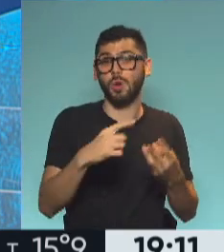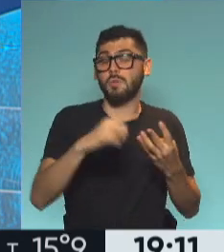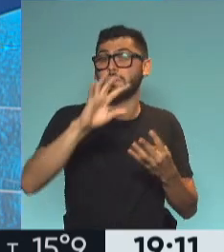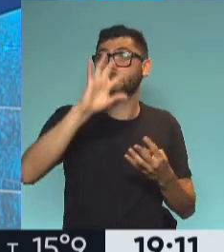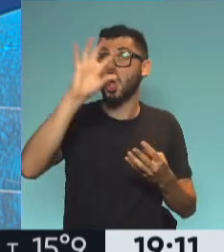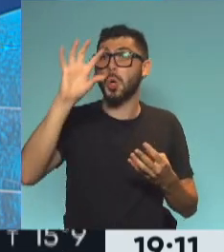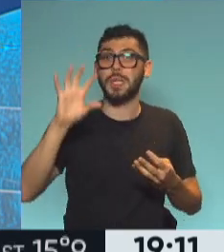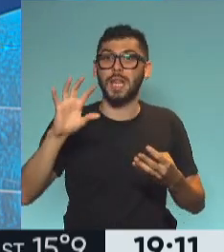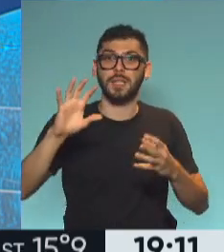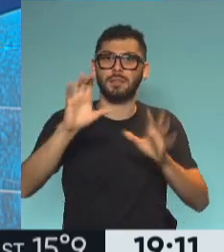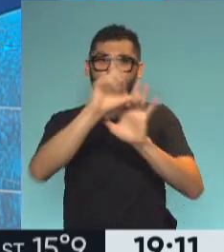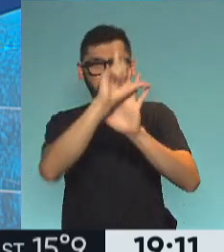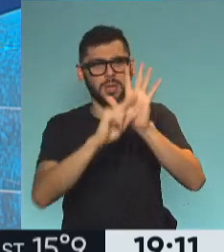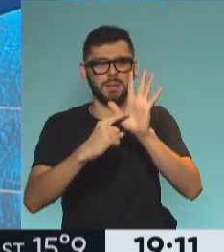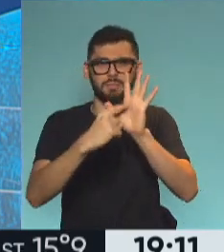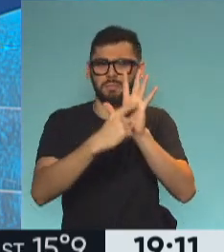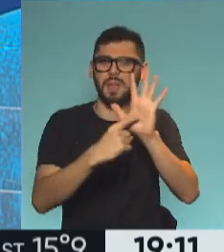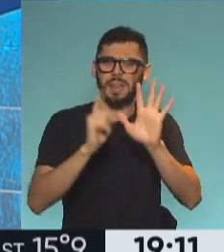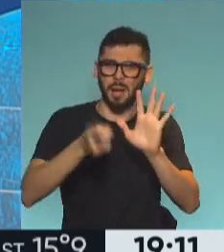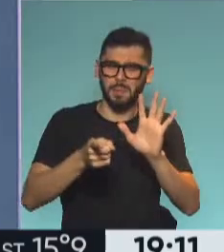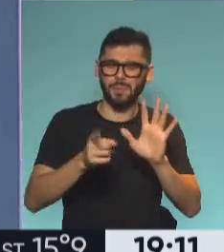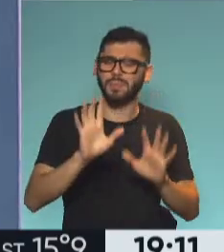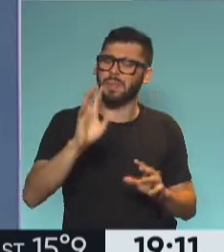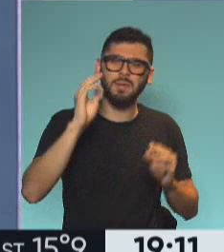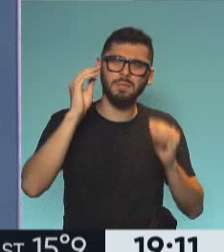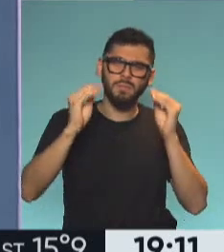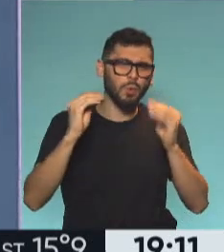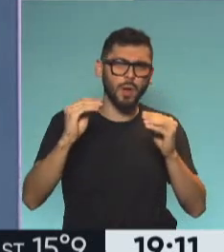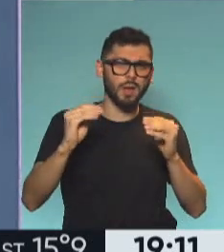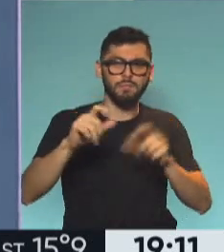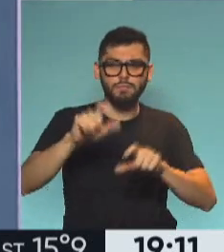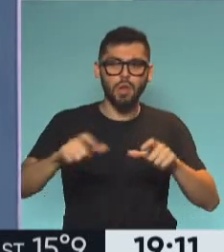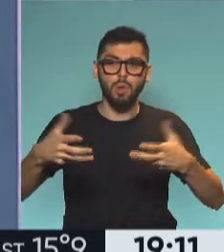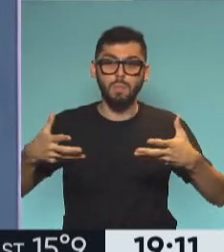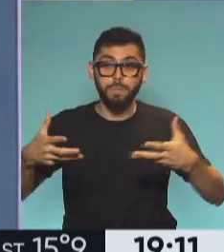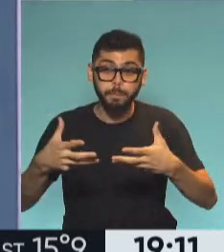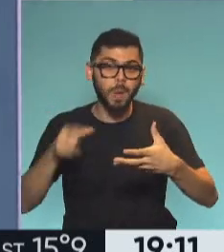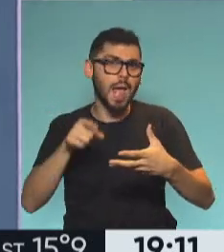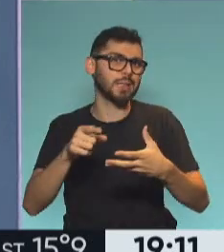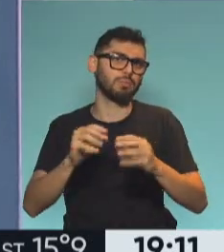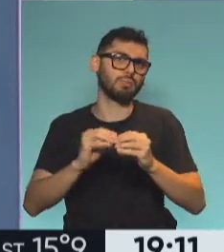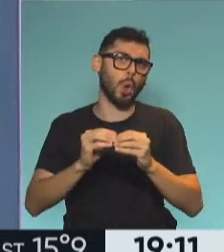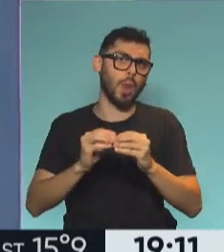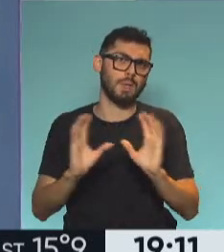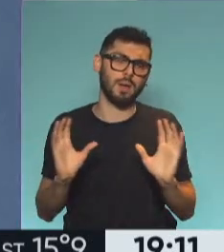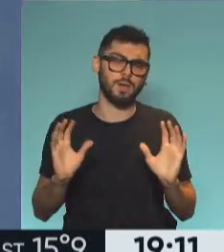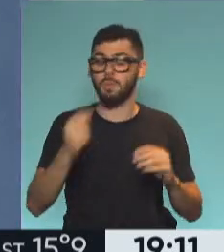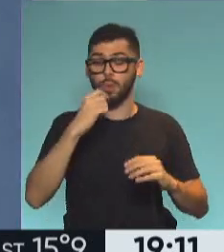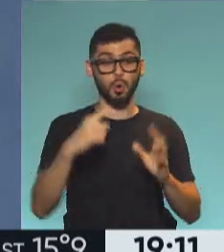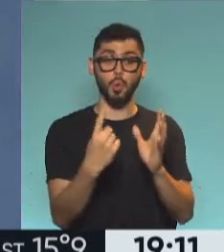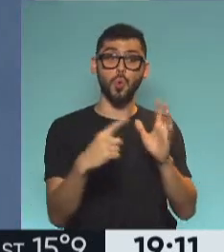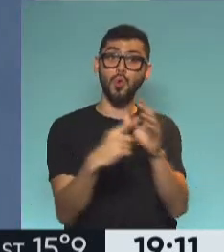provincias del centro también mostraban preocupación. Mira, acá el problema es la congregación de gente. Sí. ¿Sí? No, si tenemos una ciudad